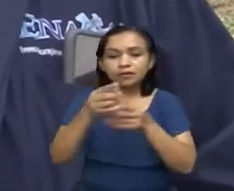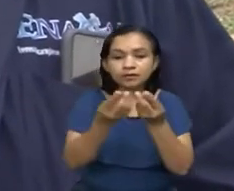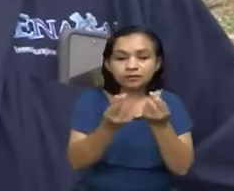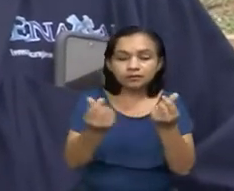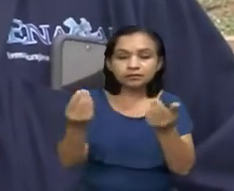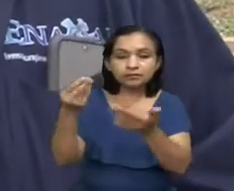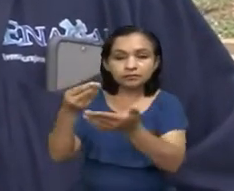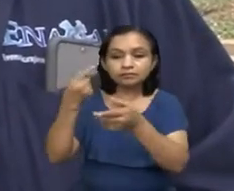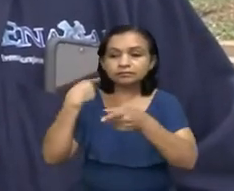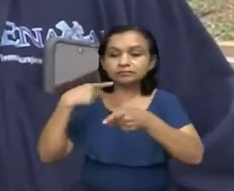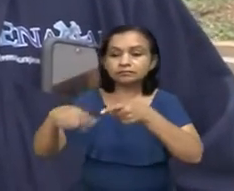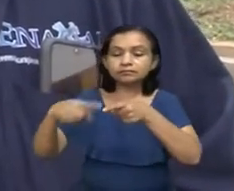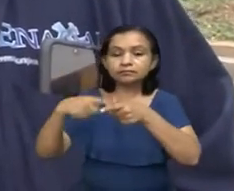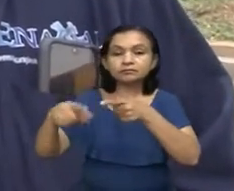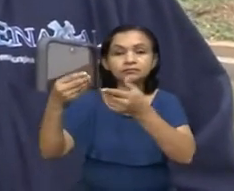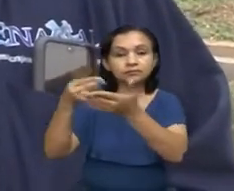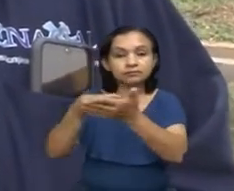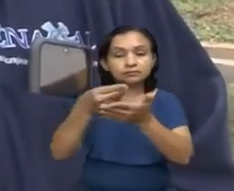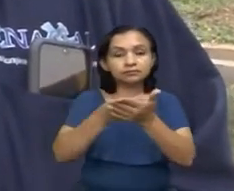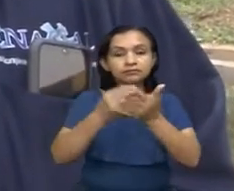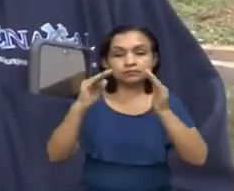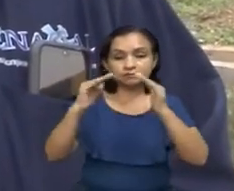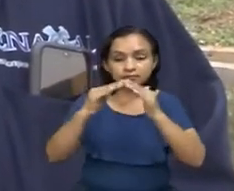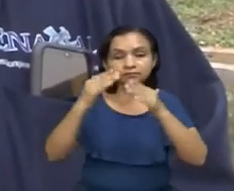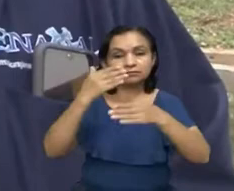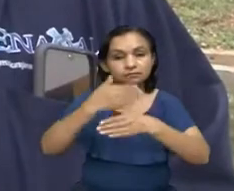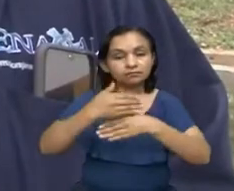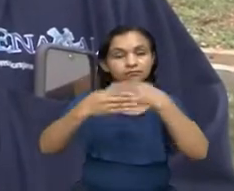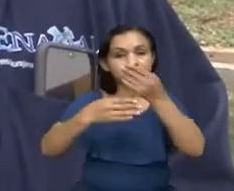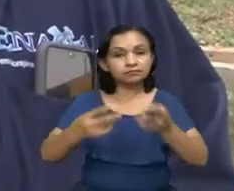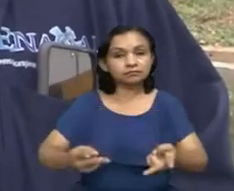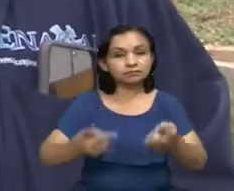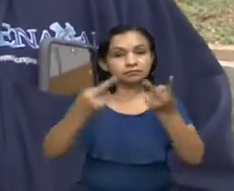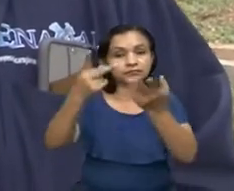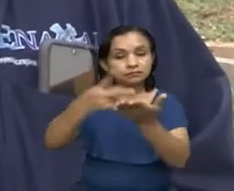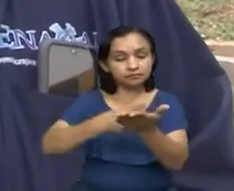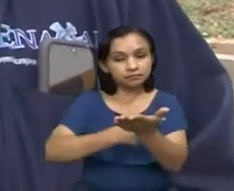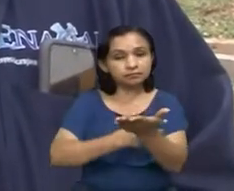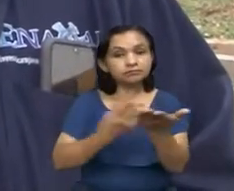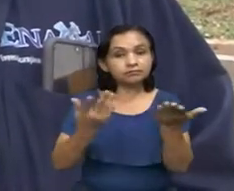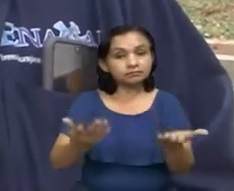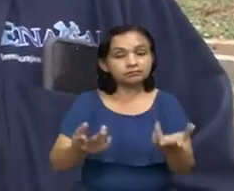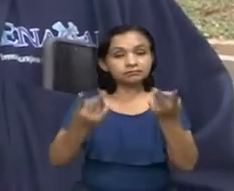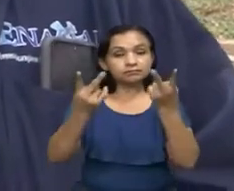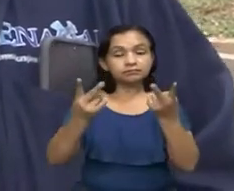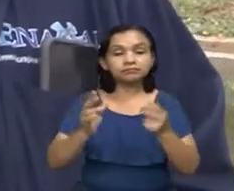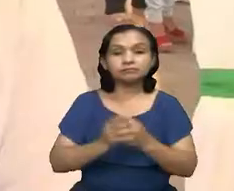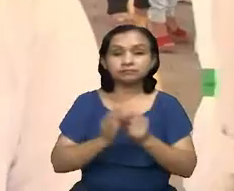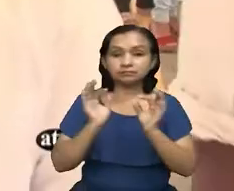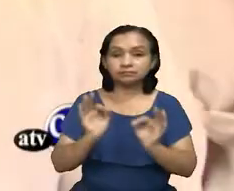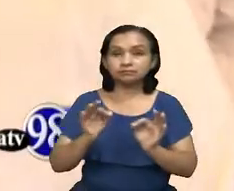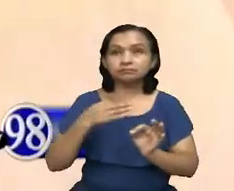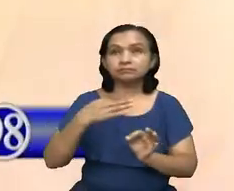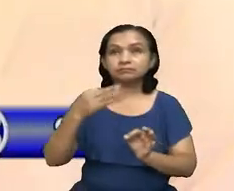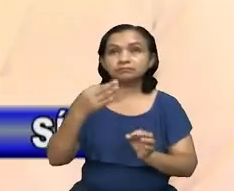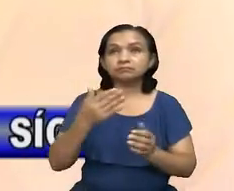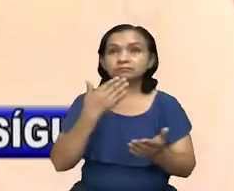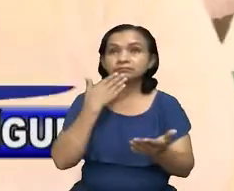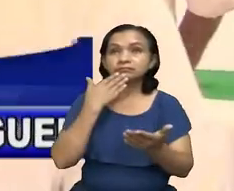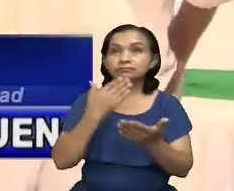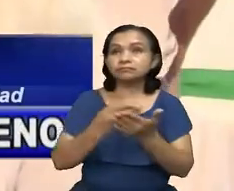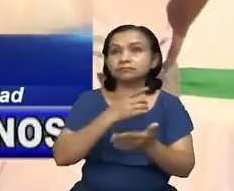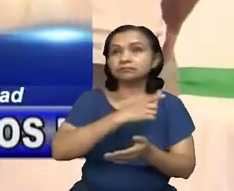dar la prima y con eso iniciar un nuevo proyecto de vida, pues, prepararme para bien, pues. Primero estamos agradecidos